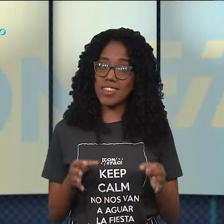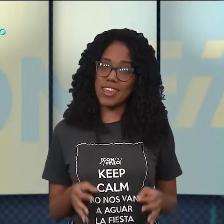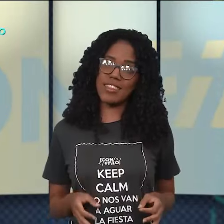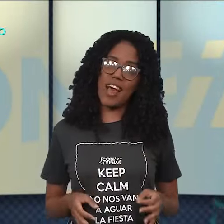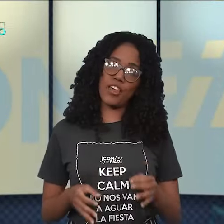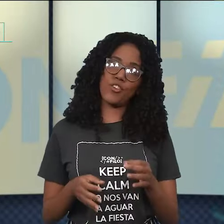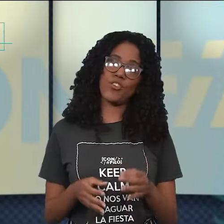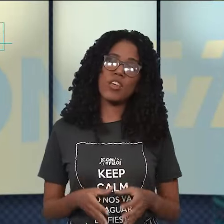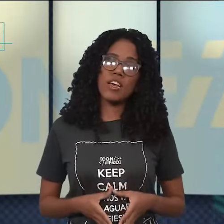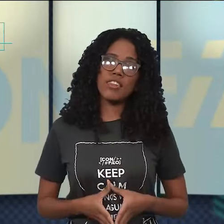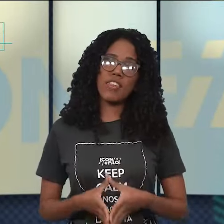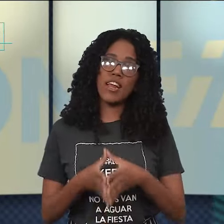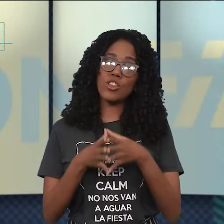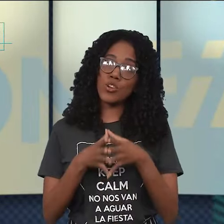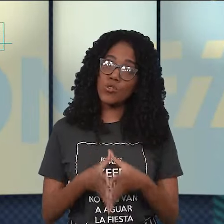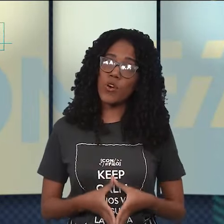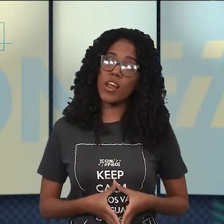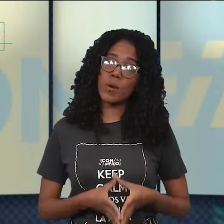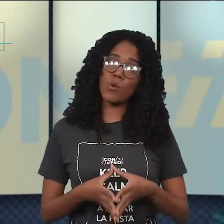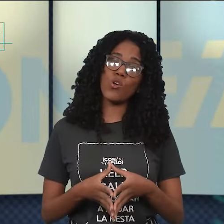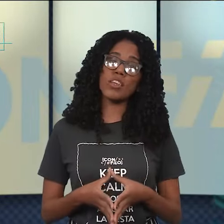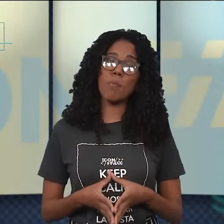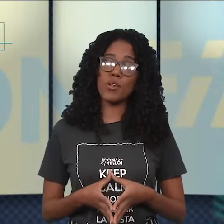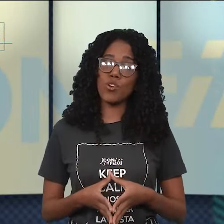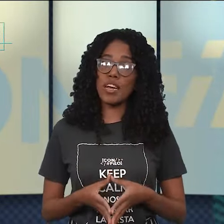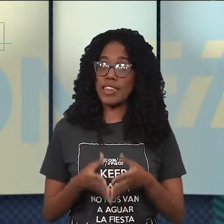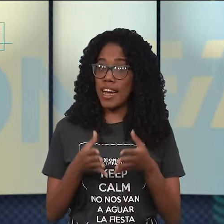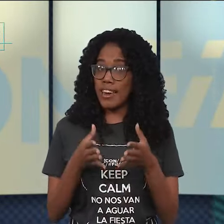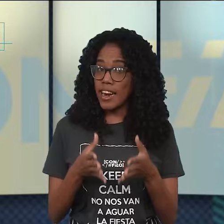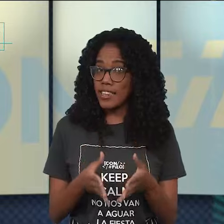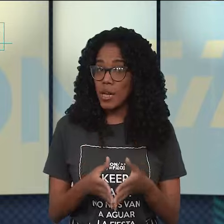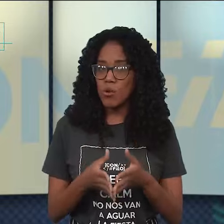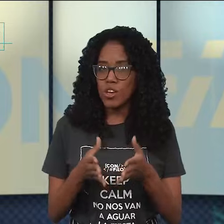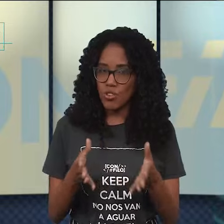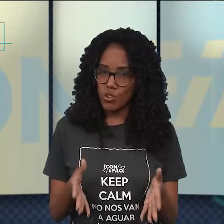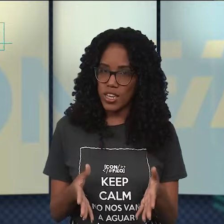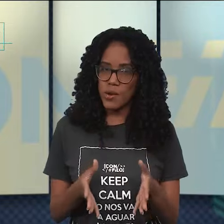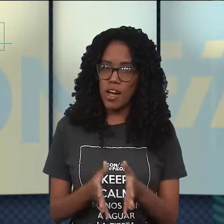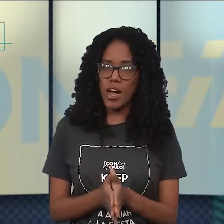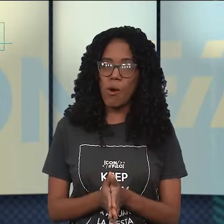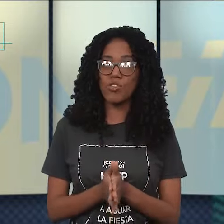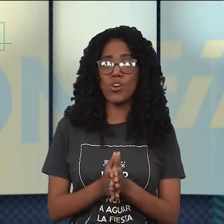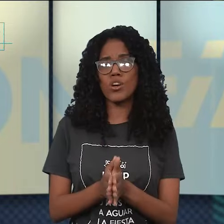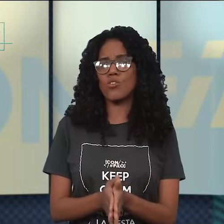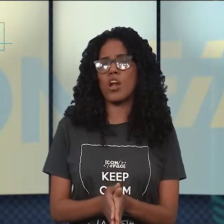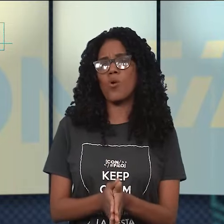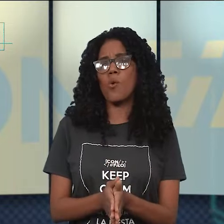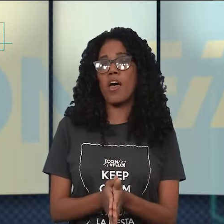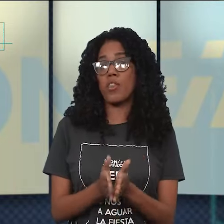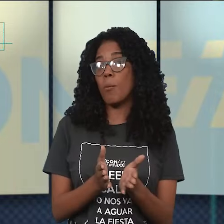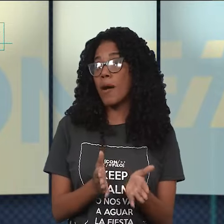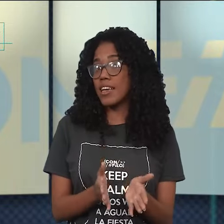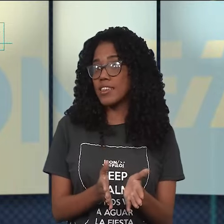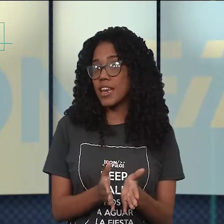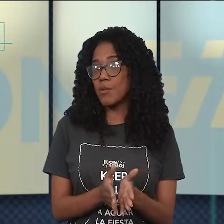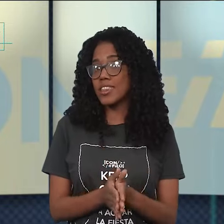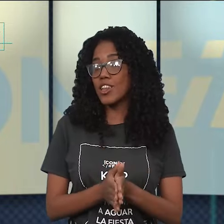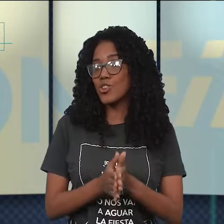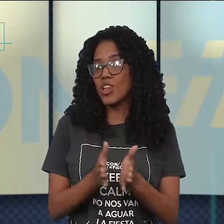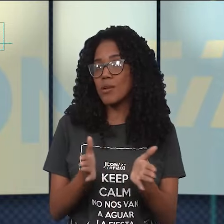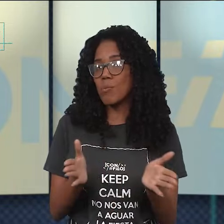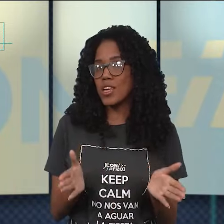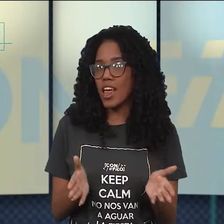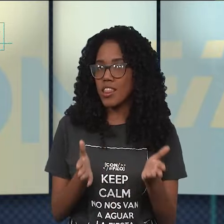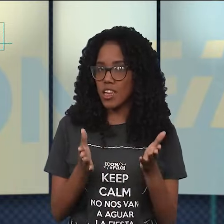Más de 60 años. Desde el triunfo de la revolución, esas personas que están en la lista y muchas otras llevan a cabo acciones contra Cuba desde un país que les